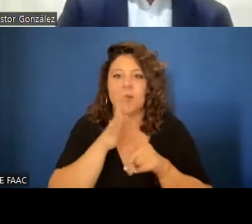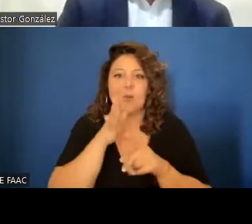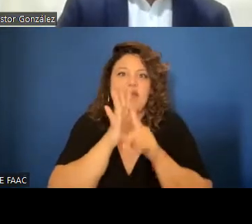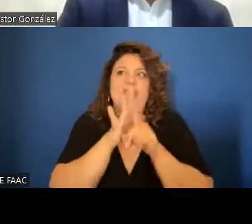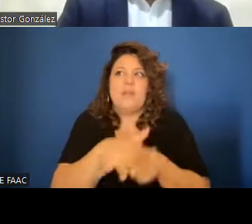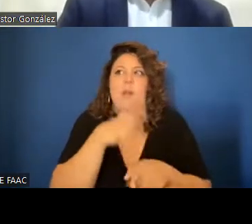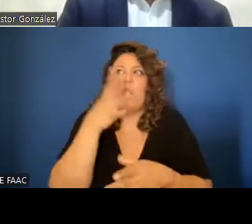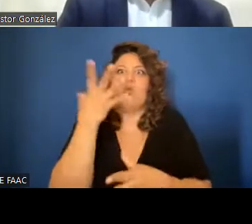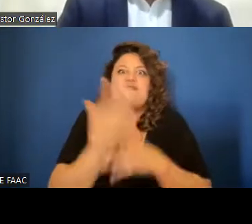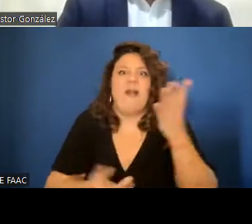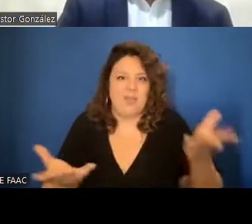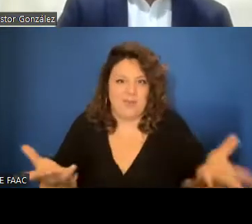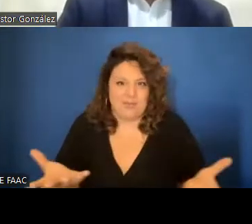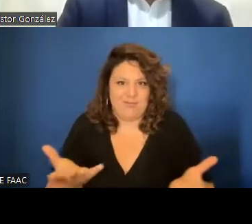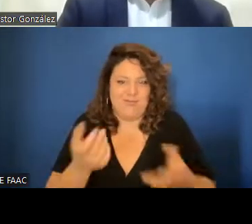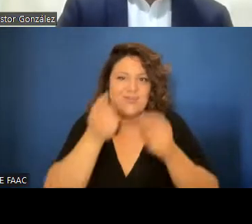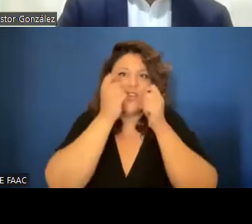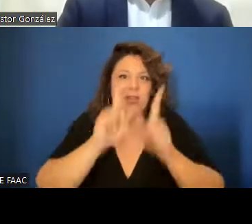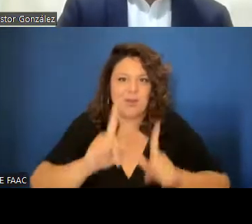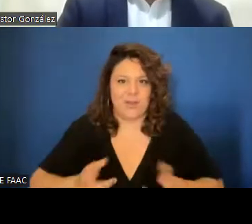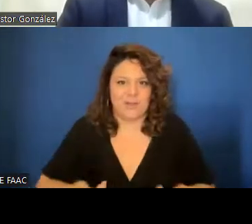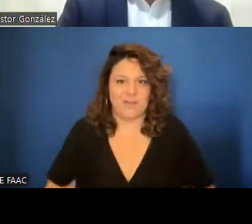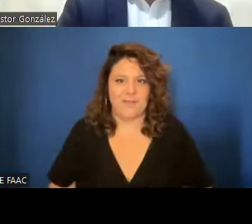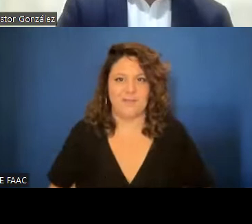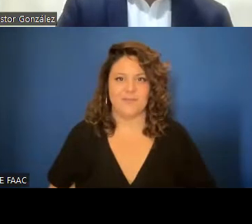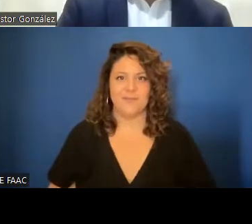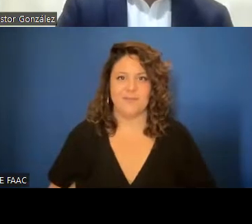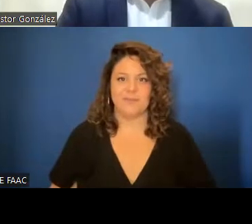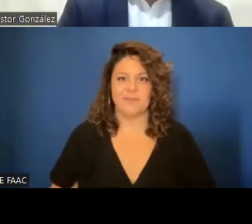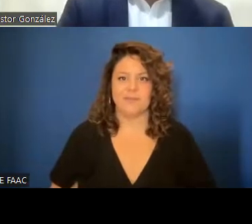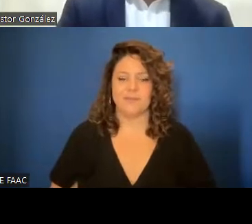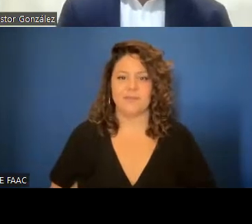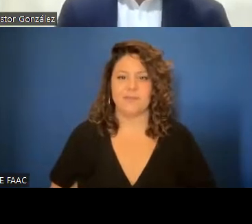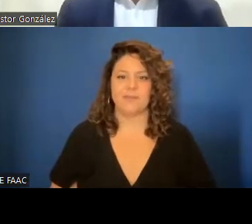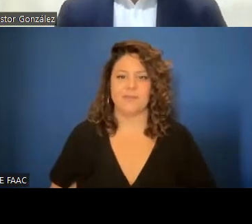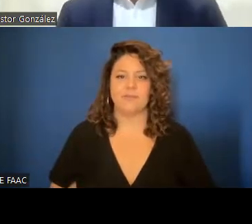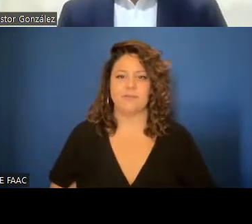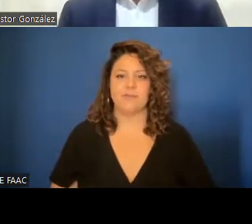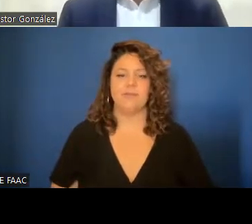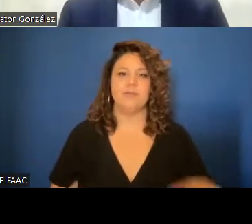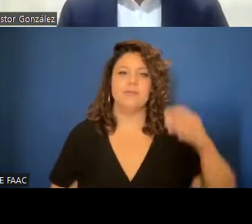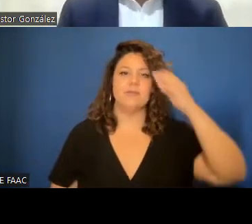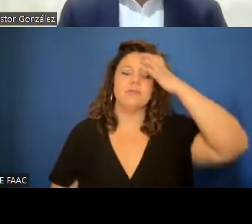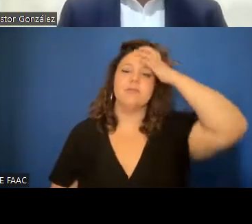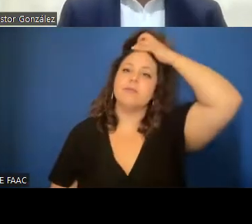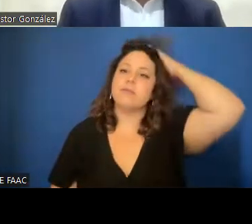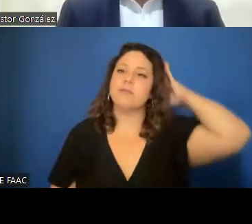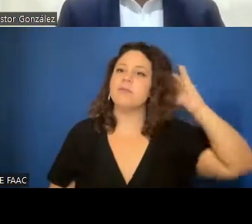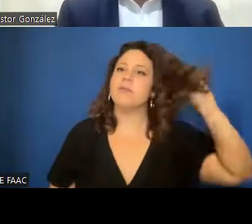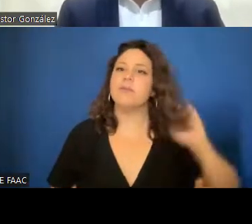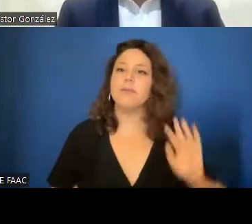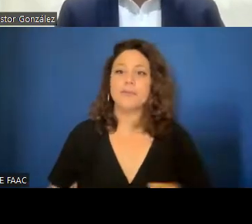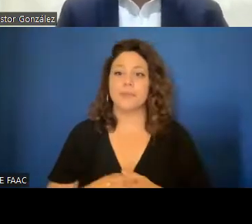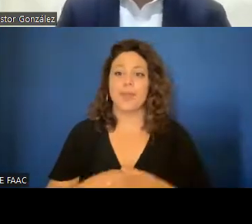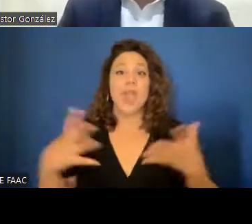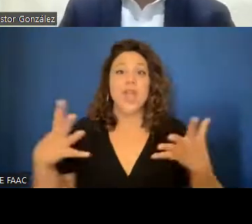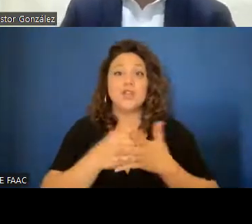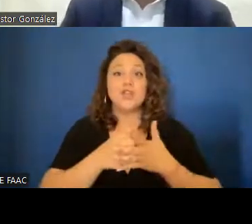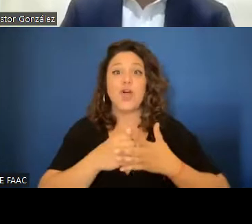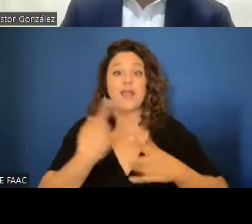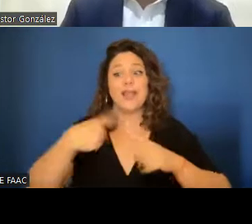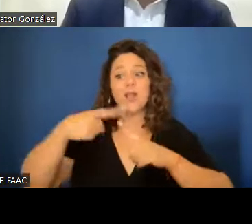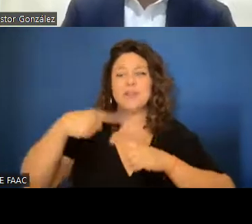interseccional, un poquito por ir explicando lo que consiste en cada cosa. Por discriminación directa,